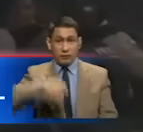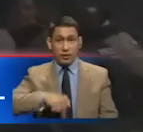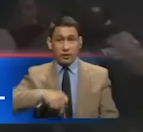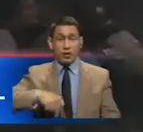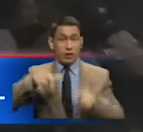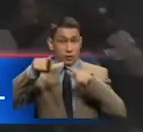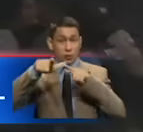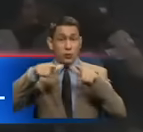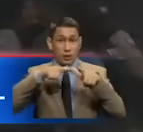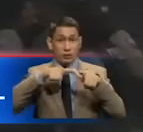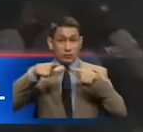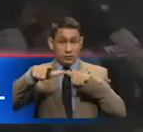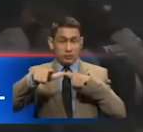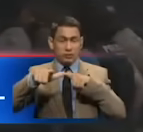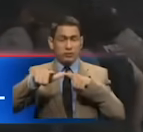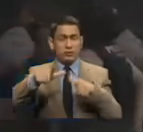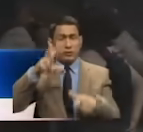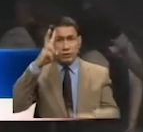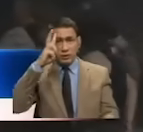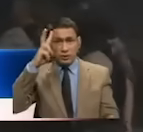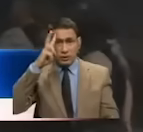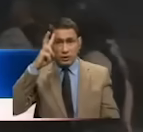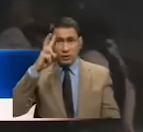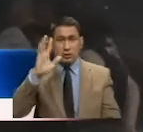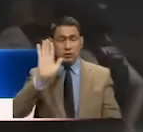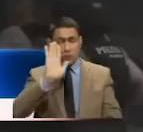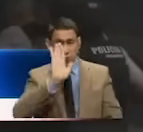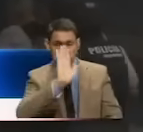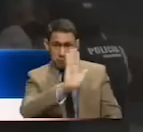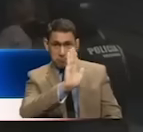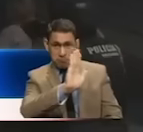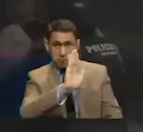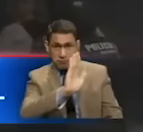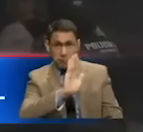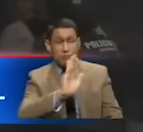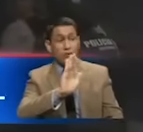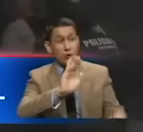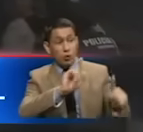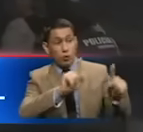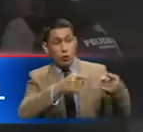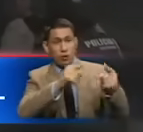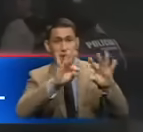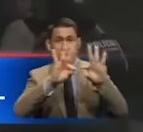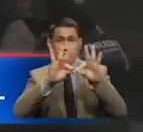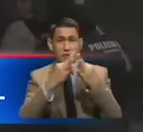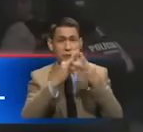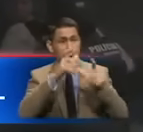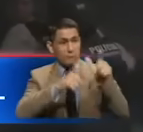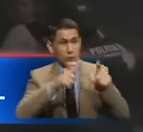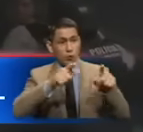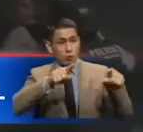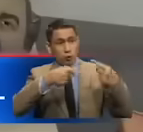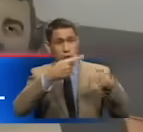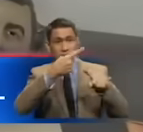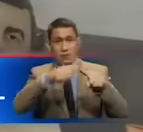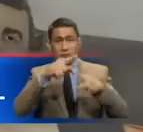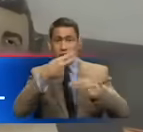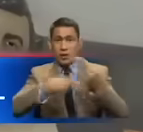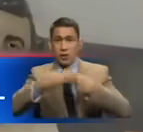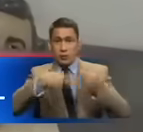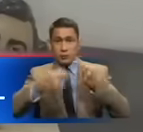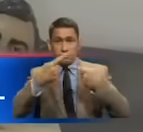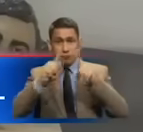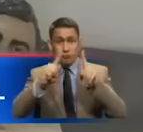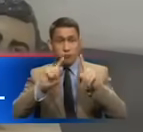realizan las extorsiones, realizan los secuestros, y eso es lo que nosotros, con la presencia y los operativos que estamos realizando, tratamos de disuadir. Entre